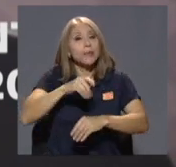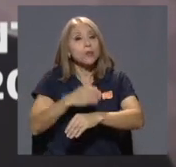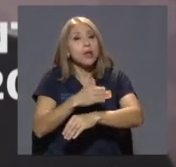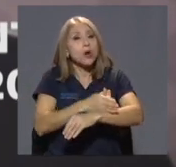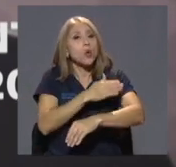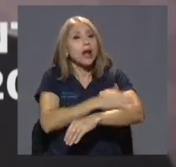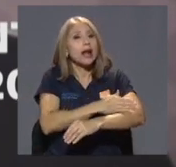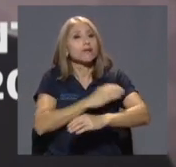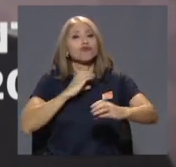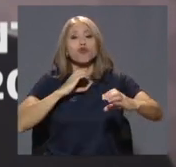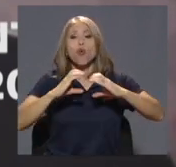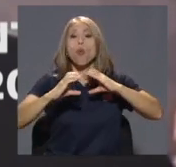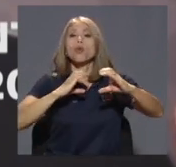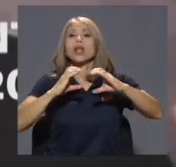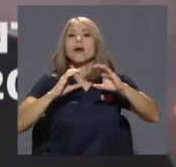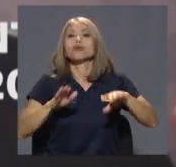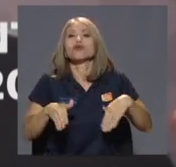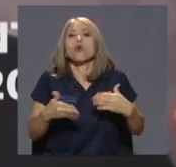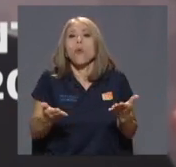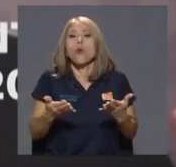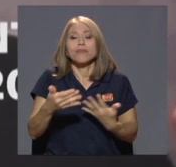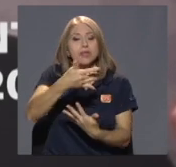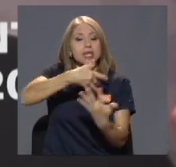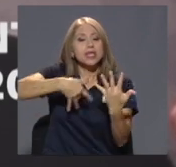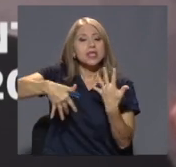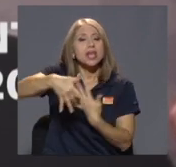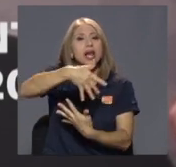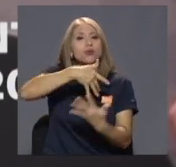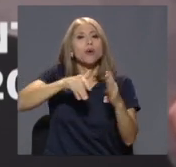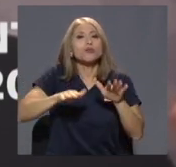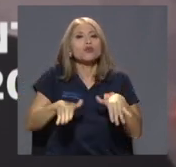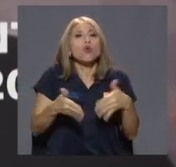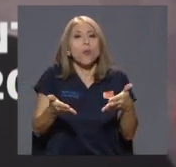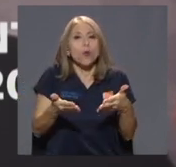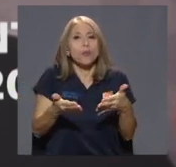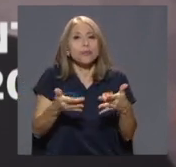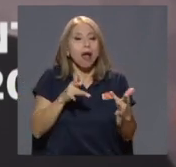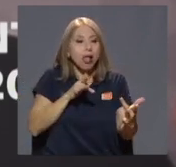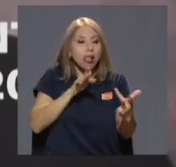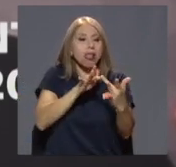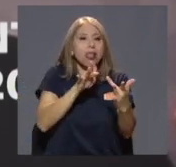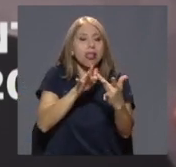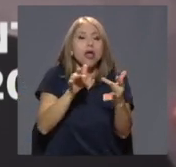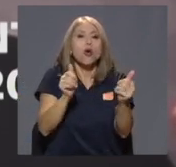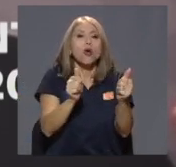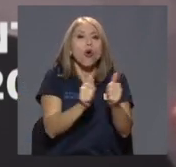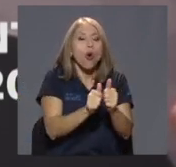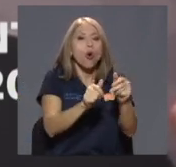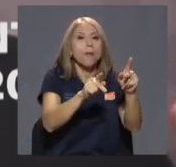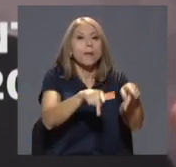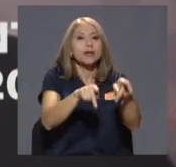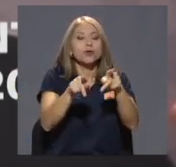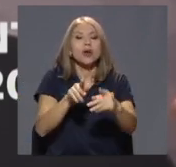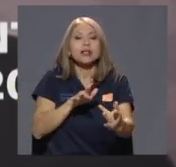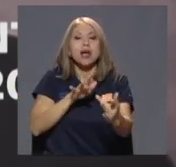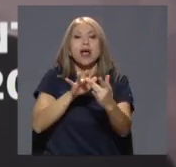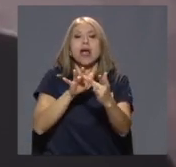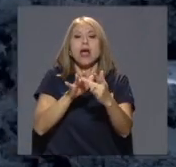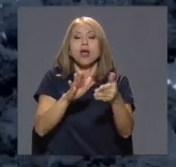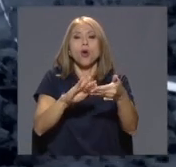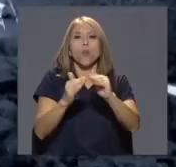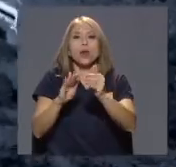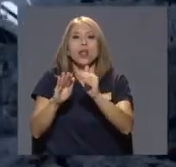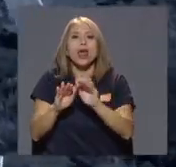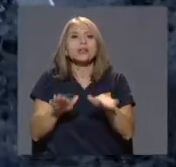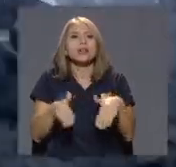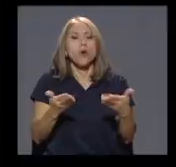forma en que interactuamos, tanto con las comunidades, con las personas, en